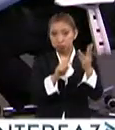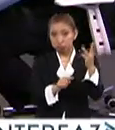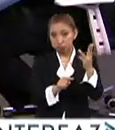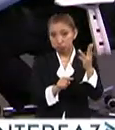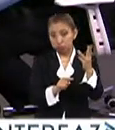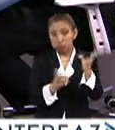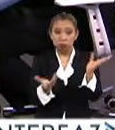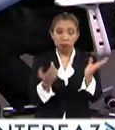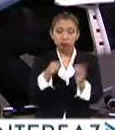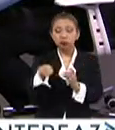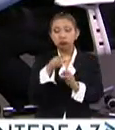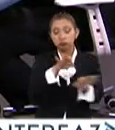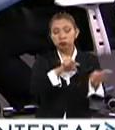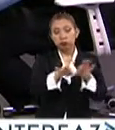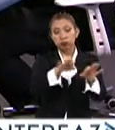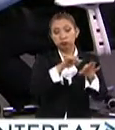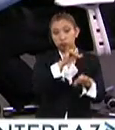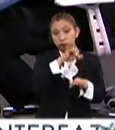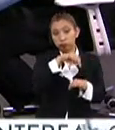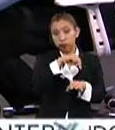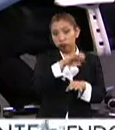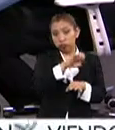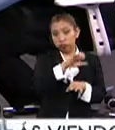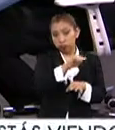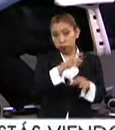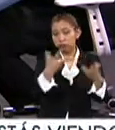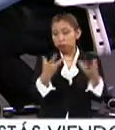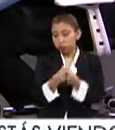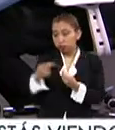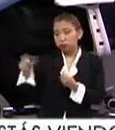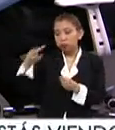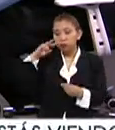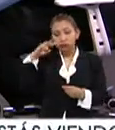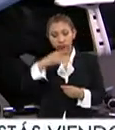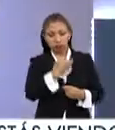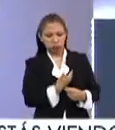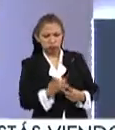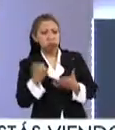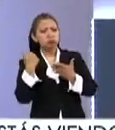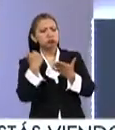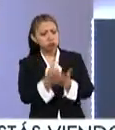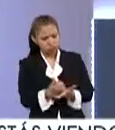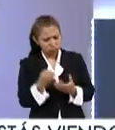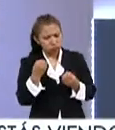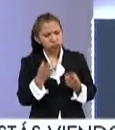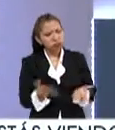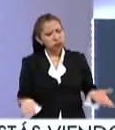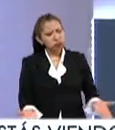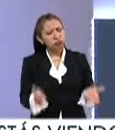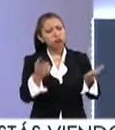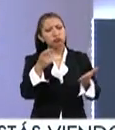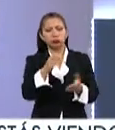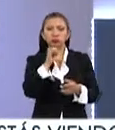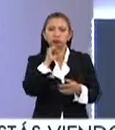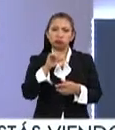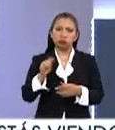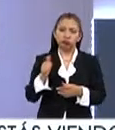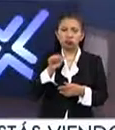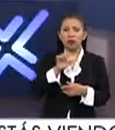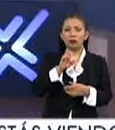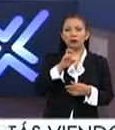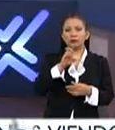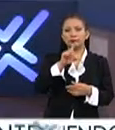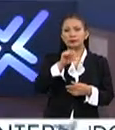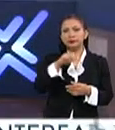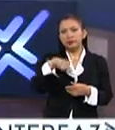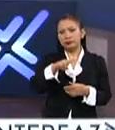secundaria. Entonces, el trabajo del instituto, junto con la visión del señor presidente de la República y en su momento Aurelio Nuño